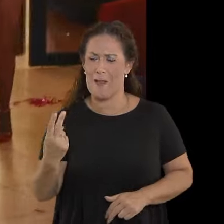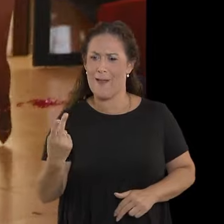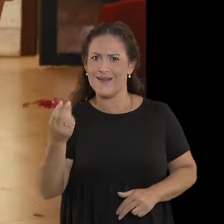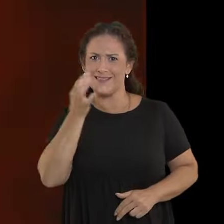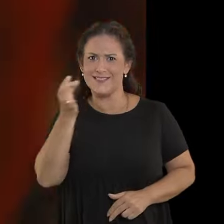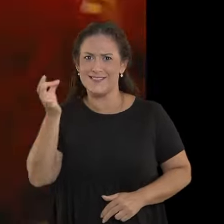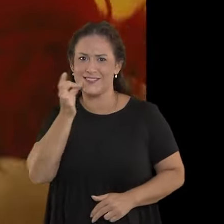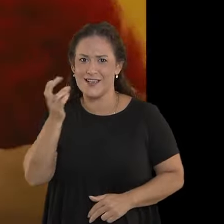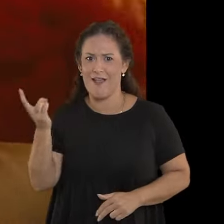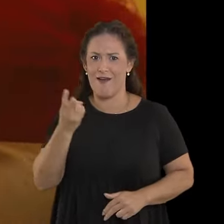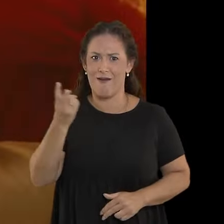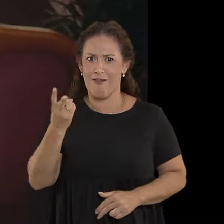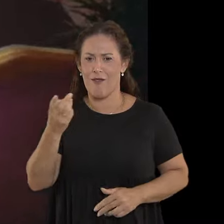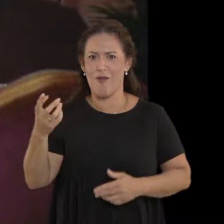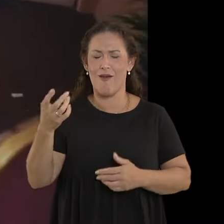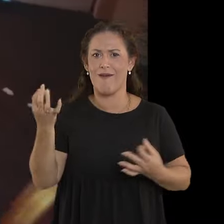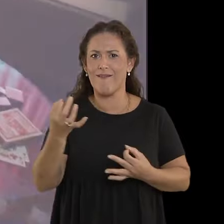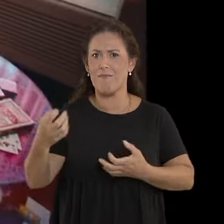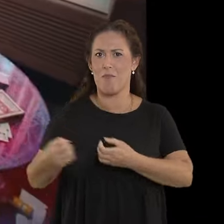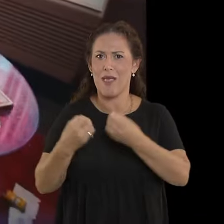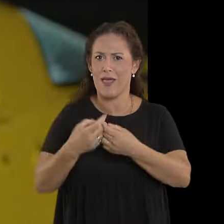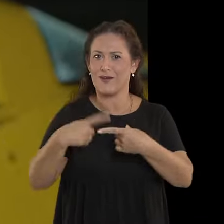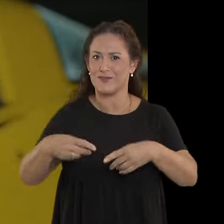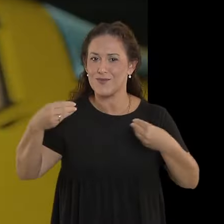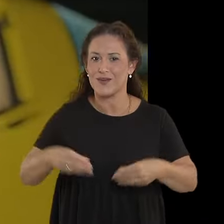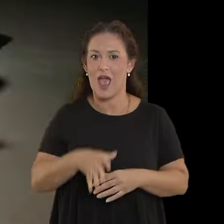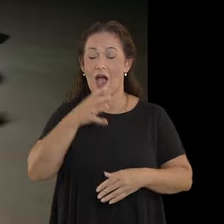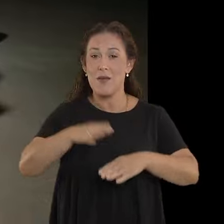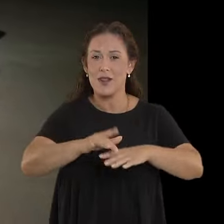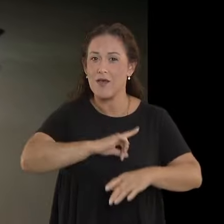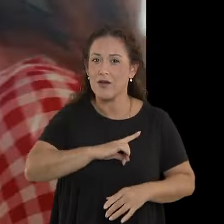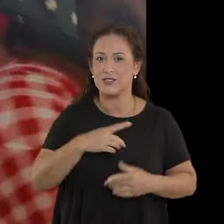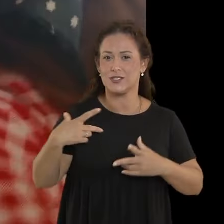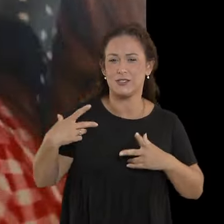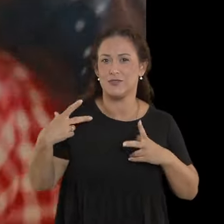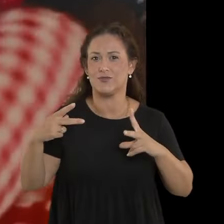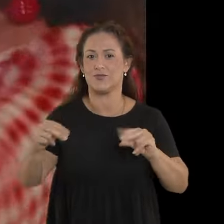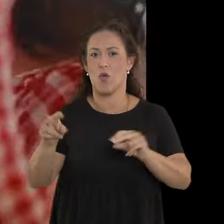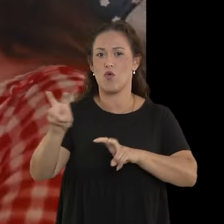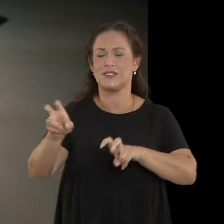tomar, sino mucho por lo que brindar. Ya no me pidas perdón, no.